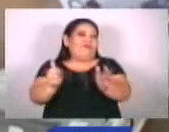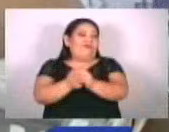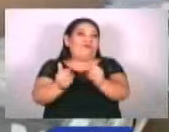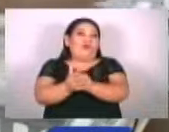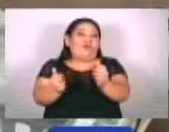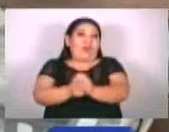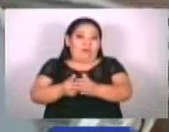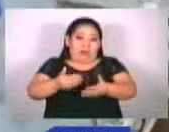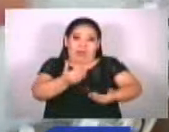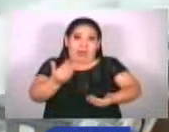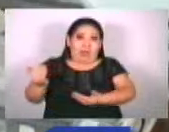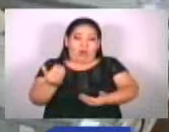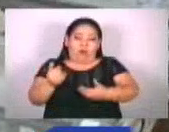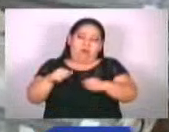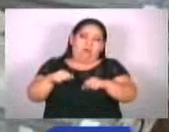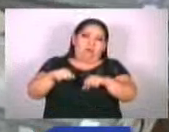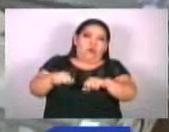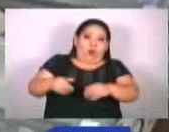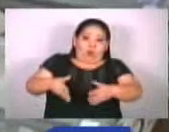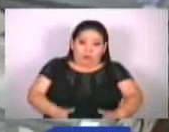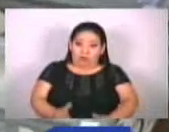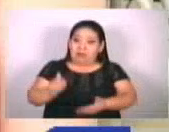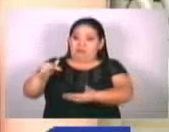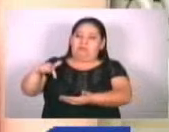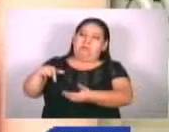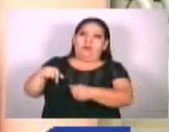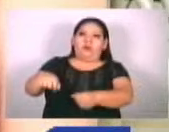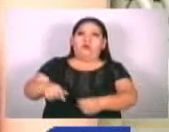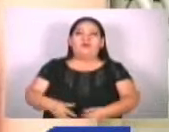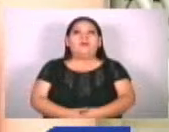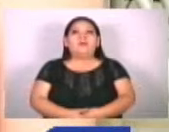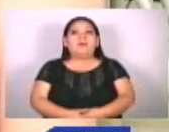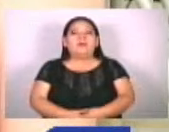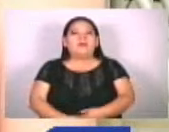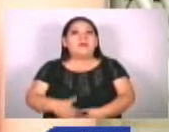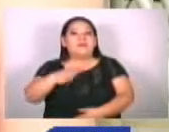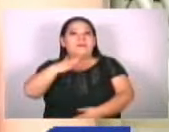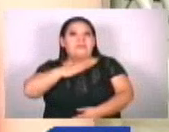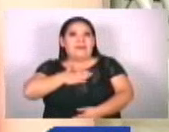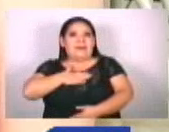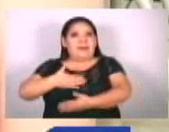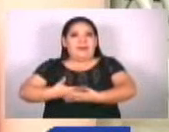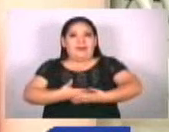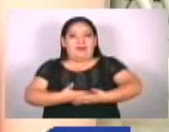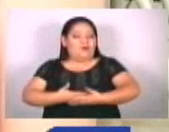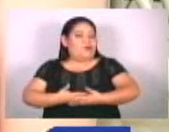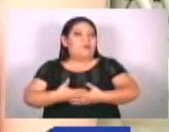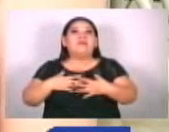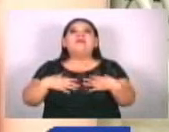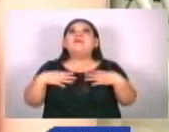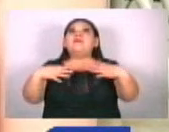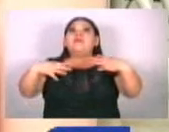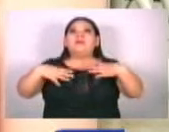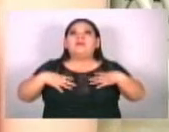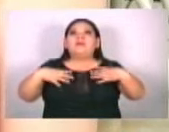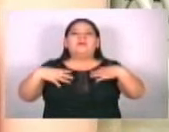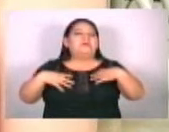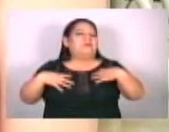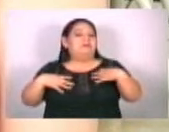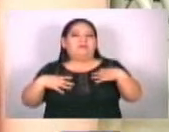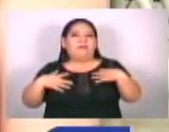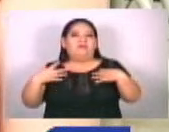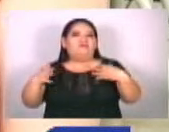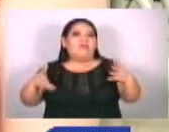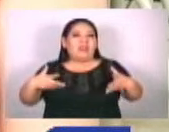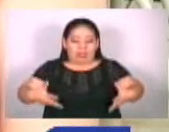el bebé falleció minutos después del parto. Pero mi bebé pues ya no podía respirar. Le